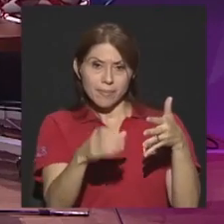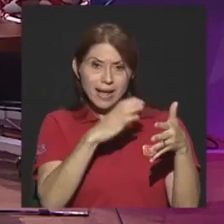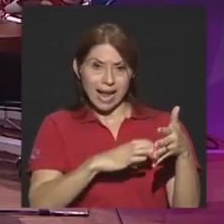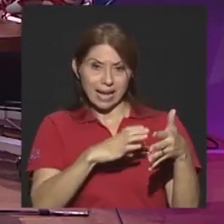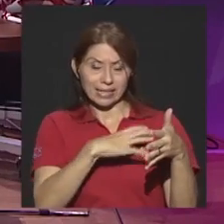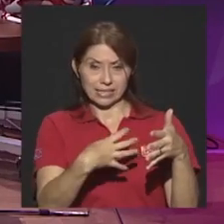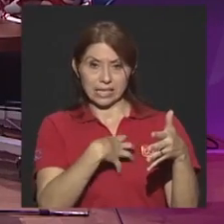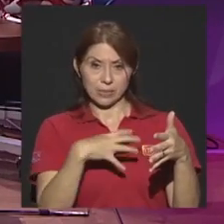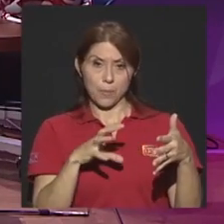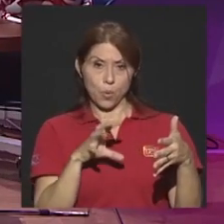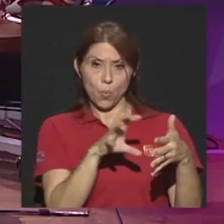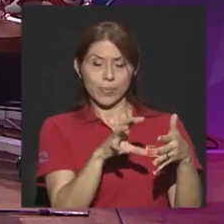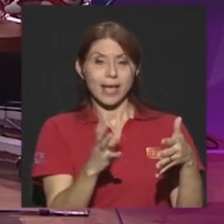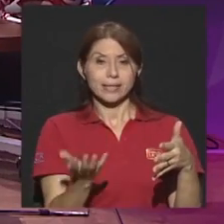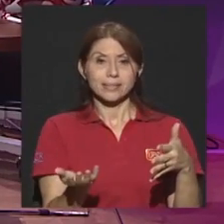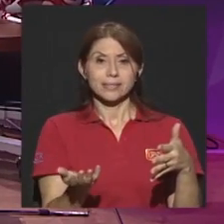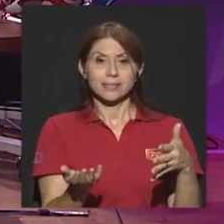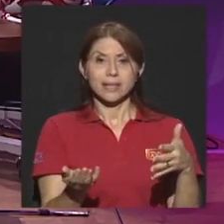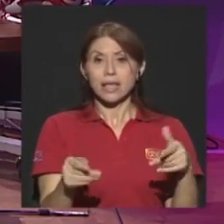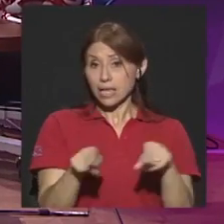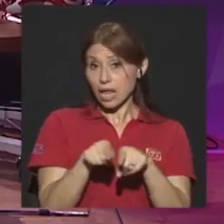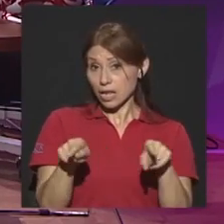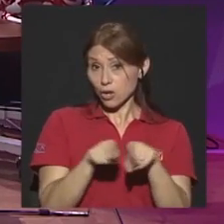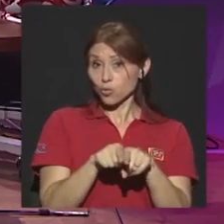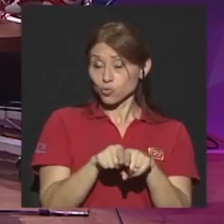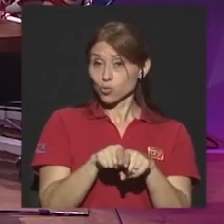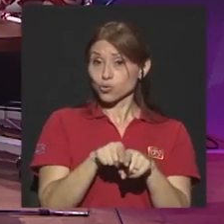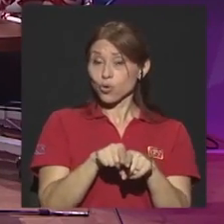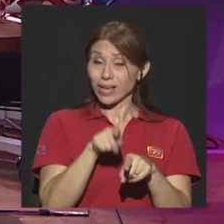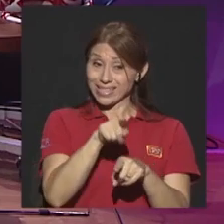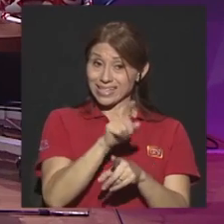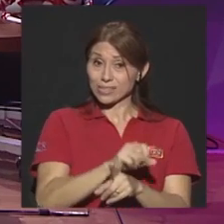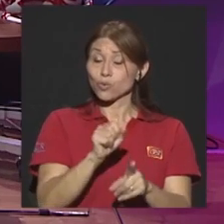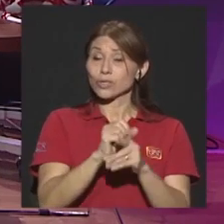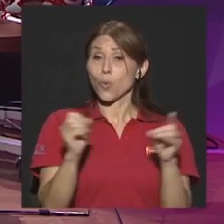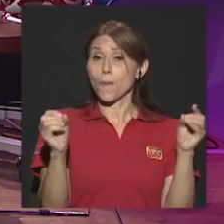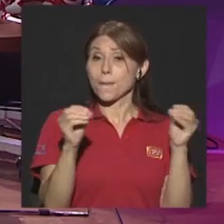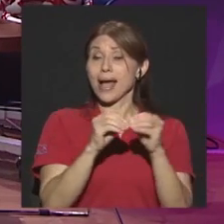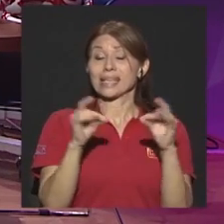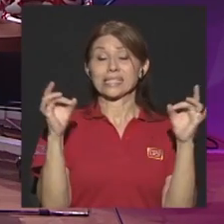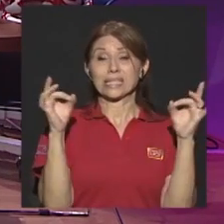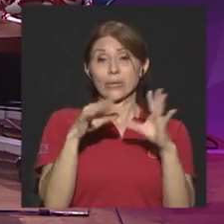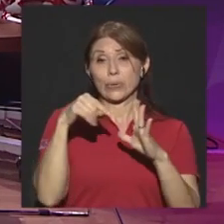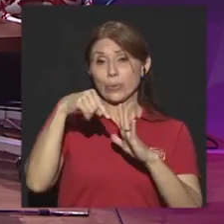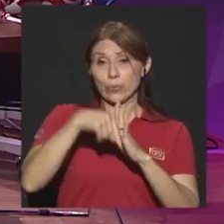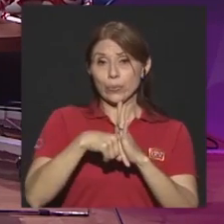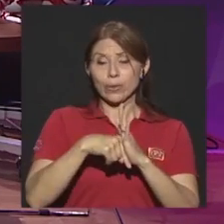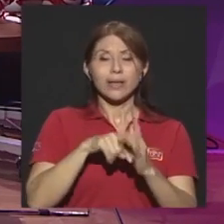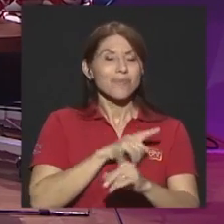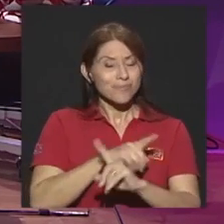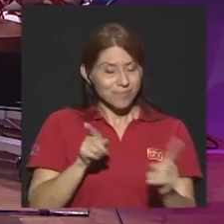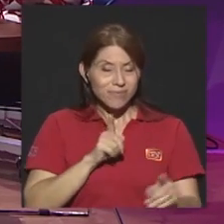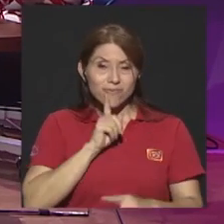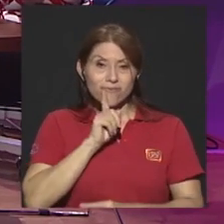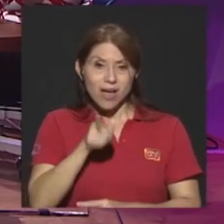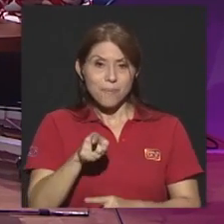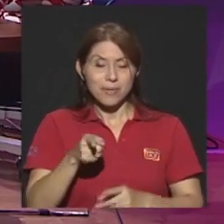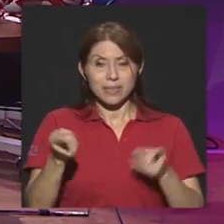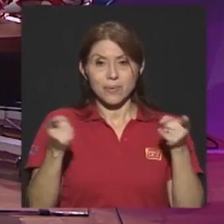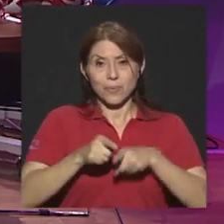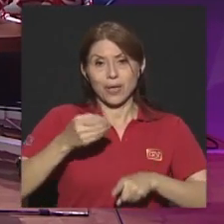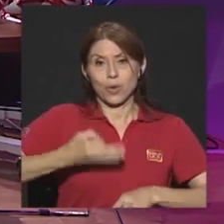son propias, que incluso se convierten en agravantes, lo cierto es que cotidianamente, por